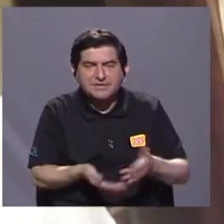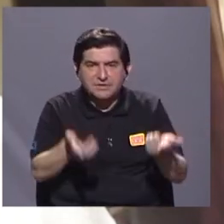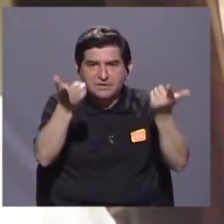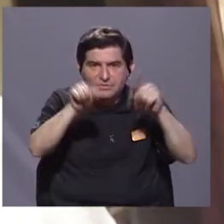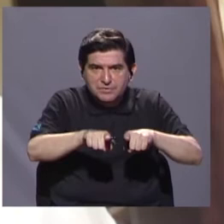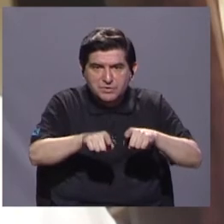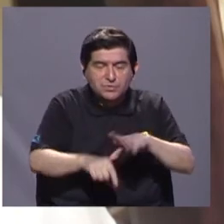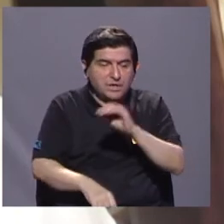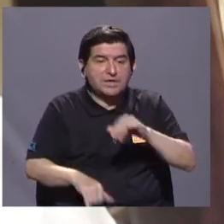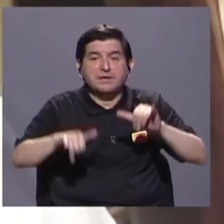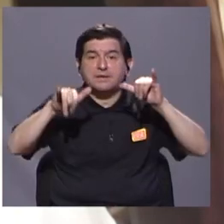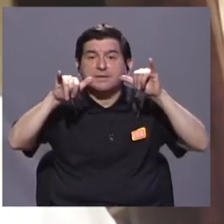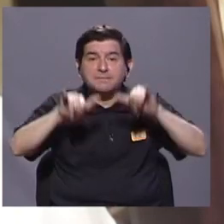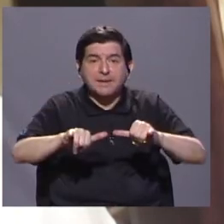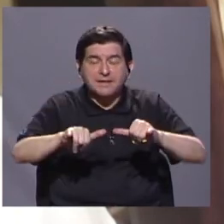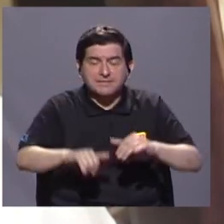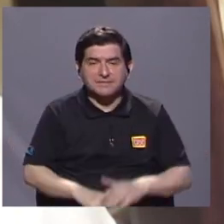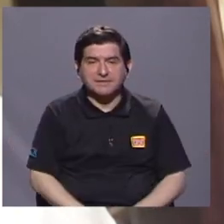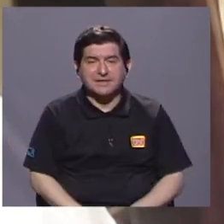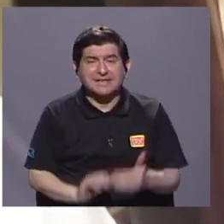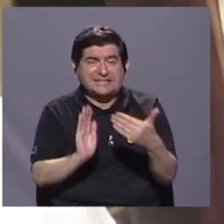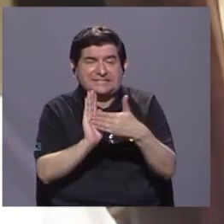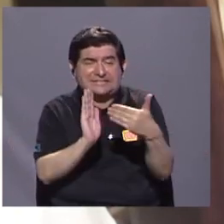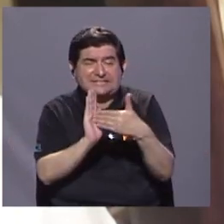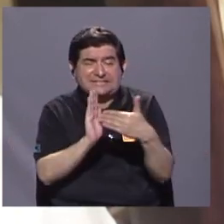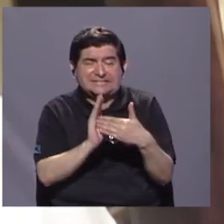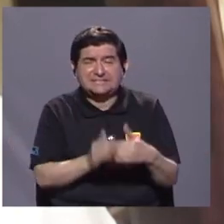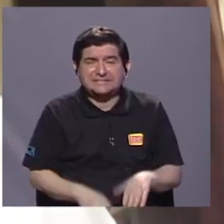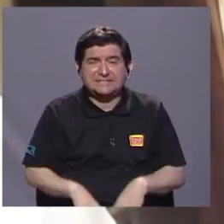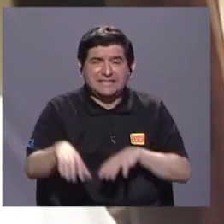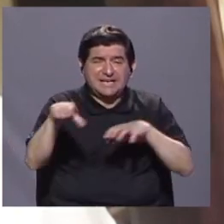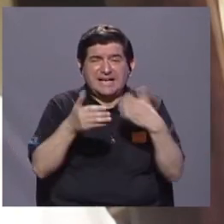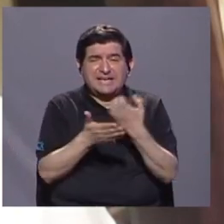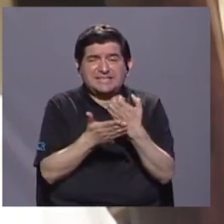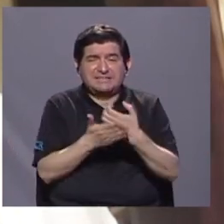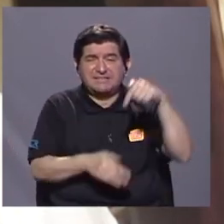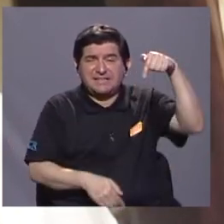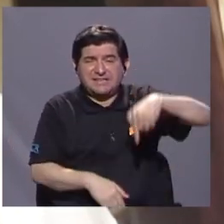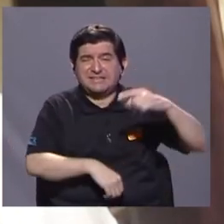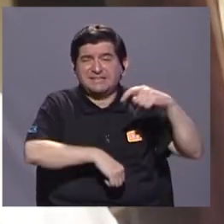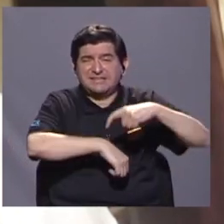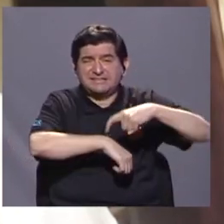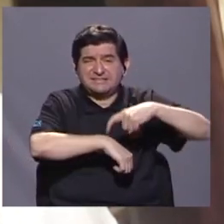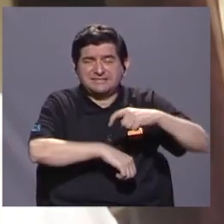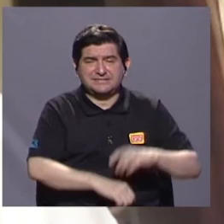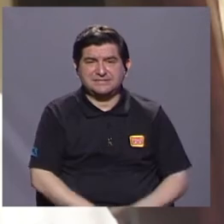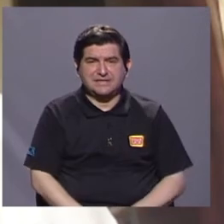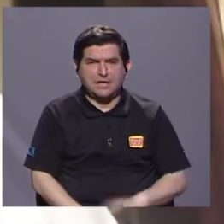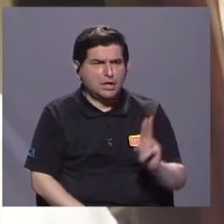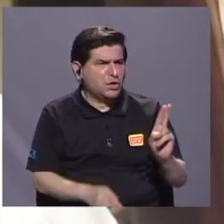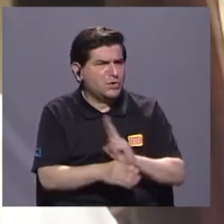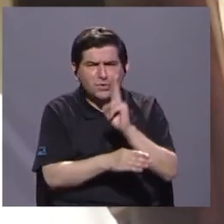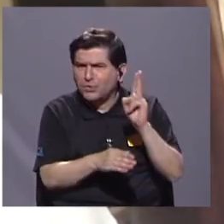todavía mantener la desquebrajada actividad económica que tenemos al día de hoy. El por qué no se utilizan o por qué no se